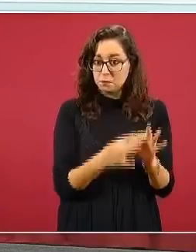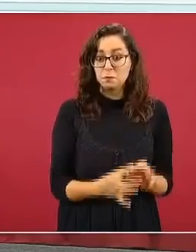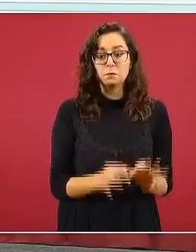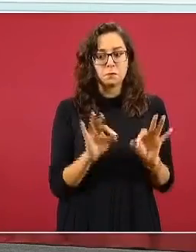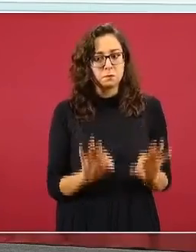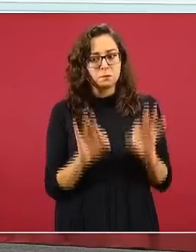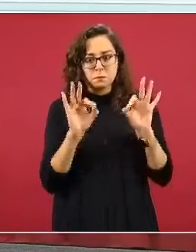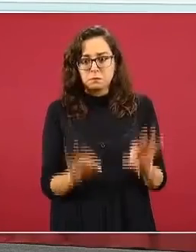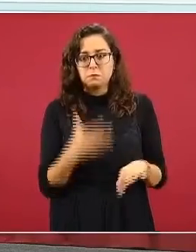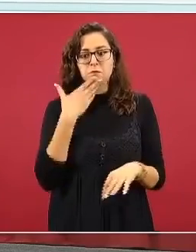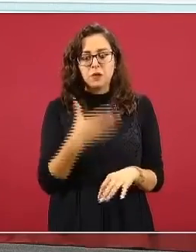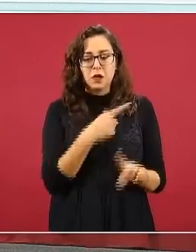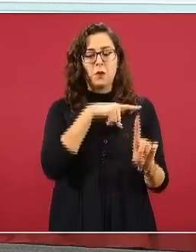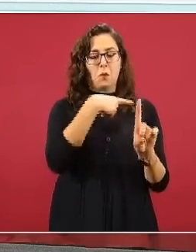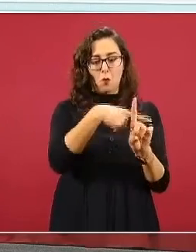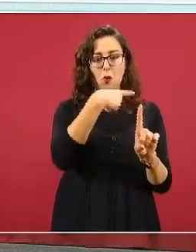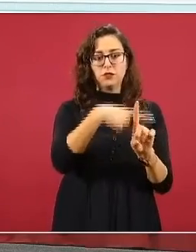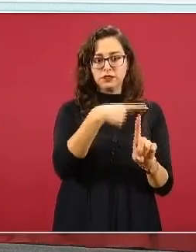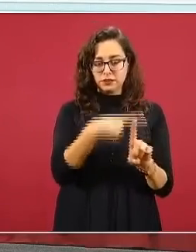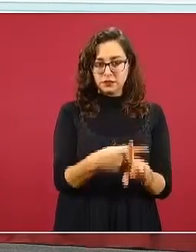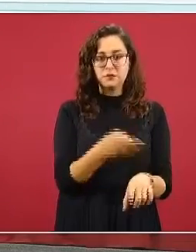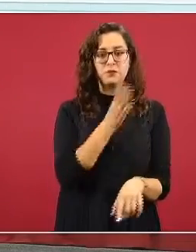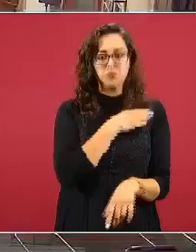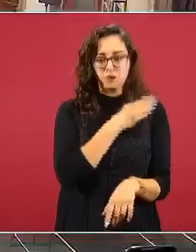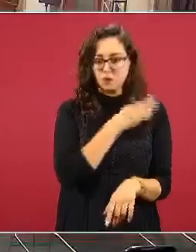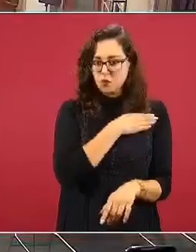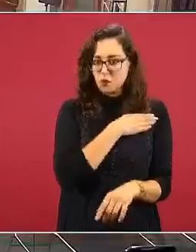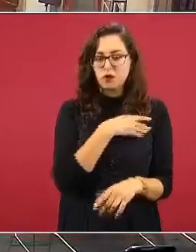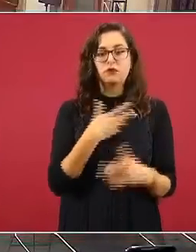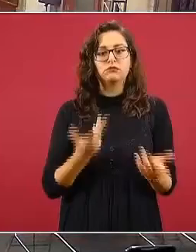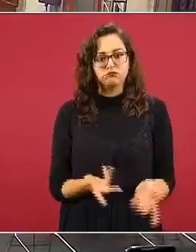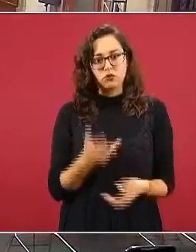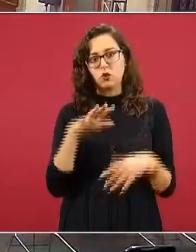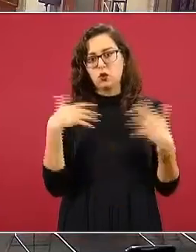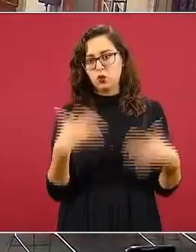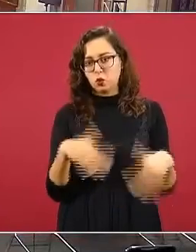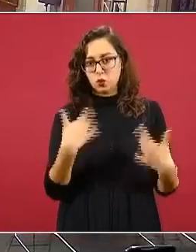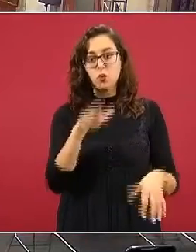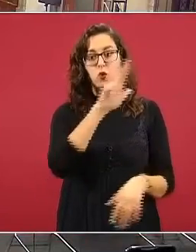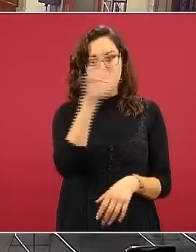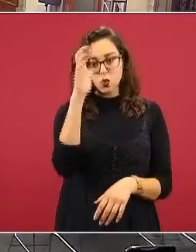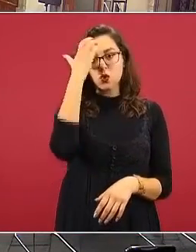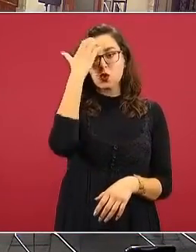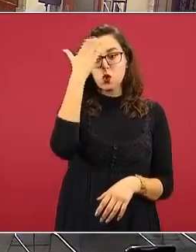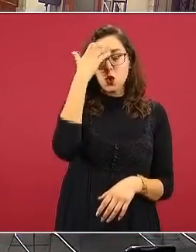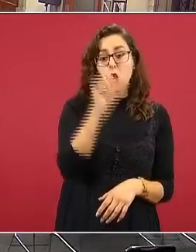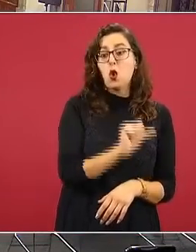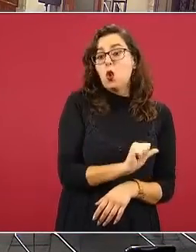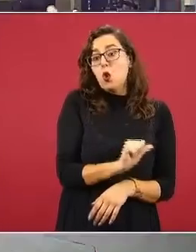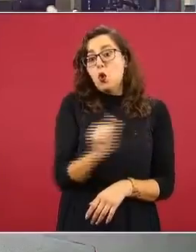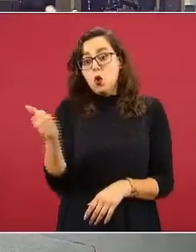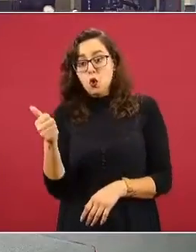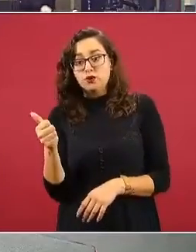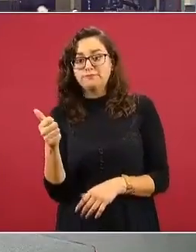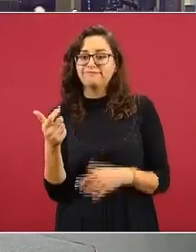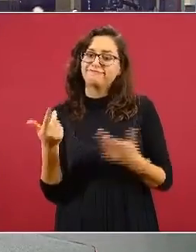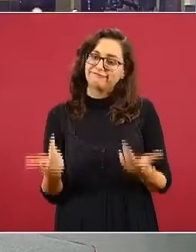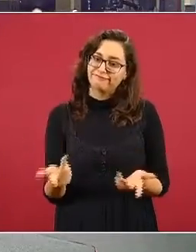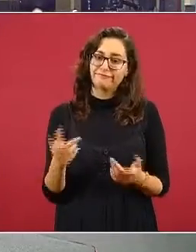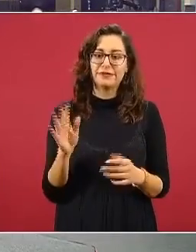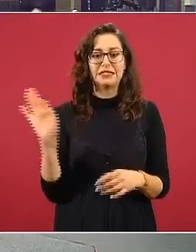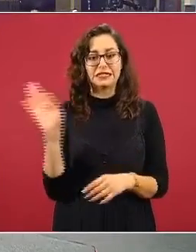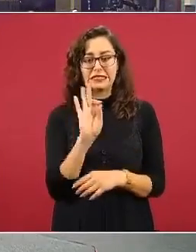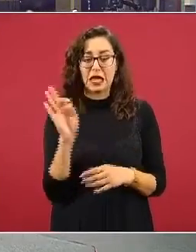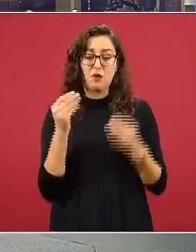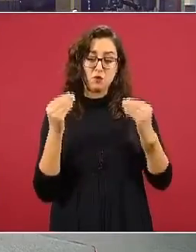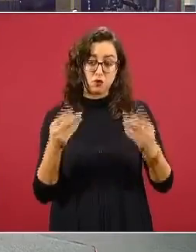resultados bastante buenos, bastante en su momento reconocibles. Algunas otras, a lo mejor por sus densidades poblacionales o por